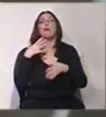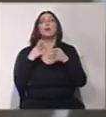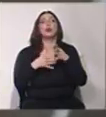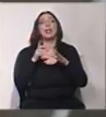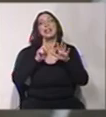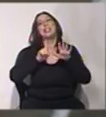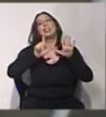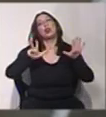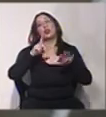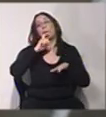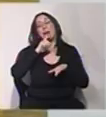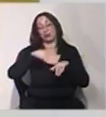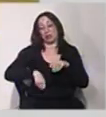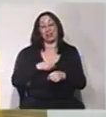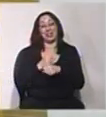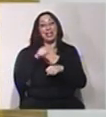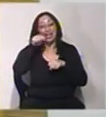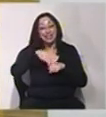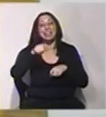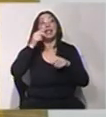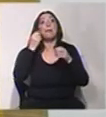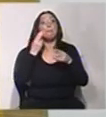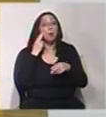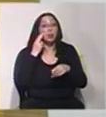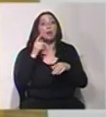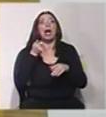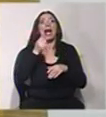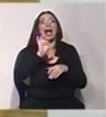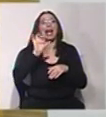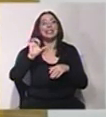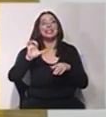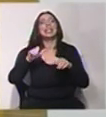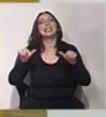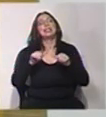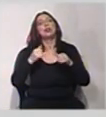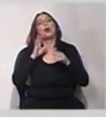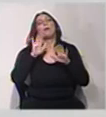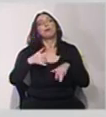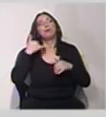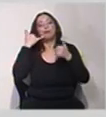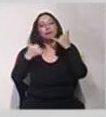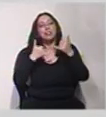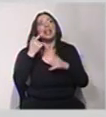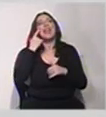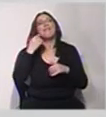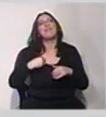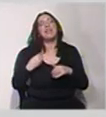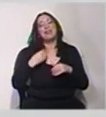de este año. A raíz de esta situación, ACE anunció la puesta en marcha de una línea de asistencia, VIVE